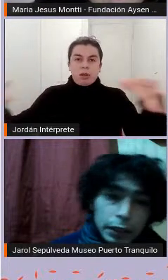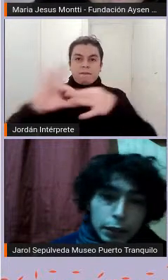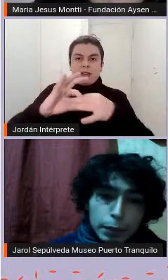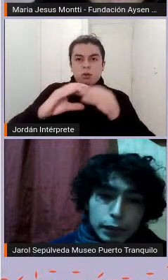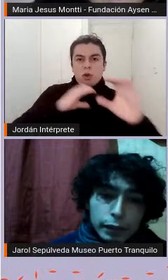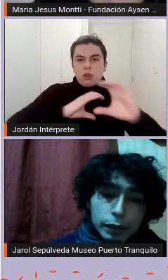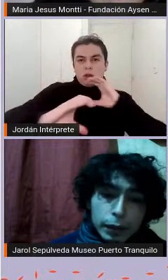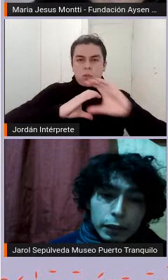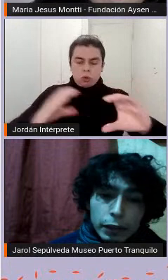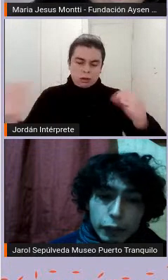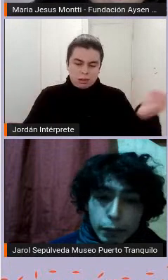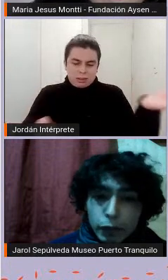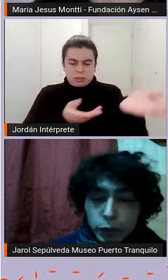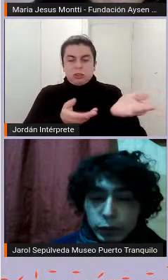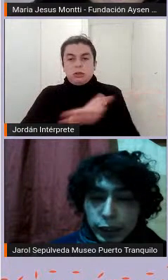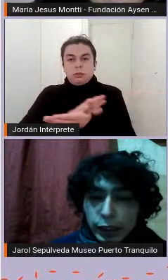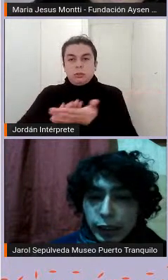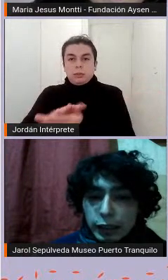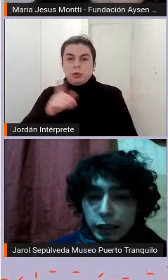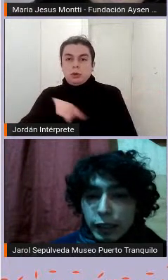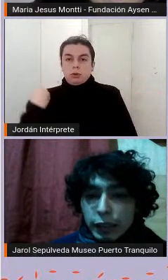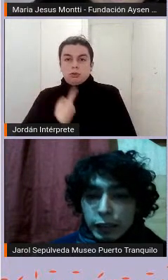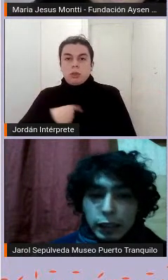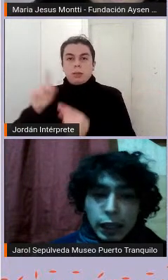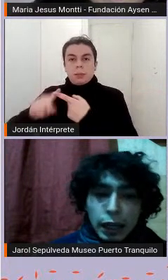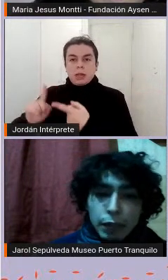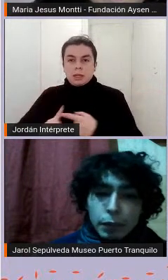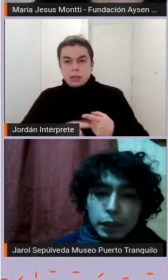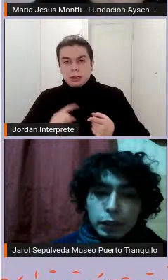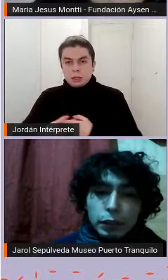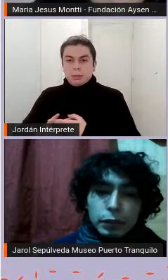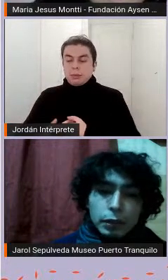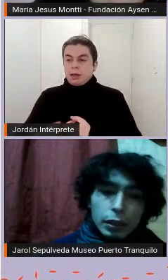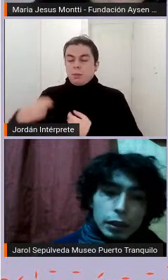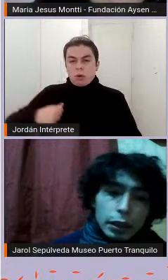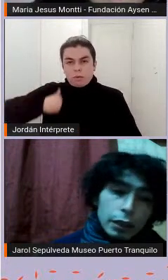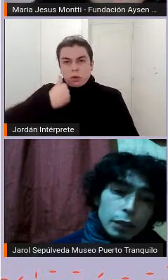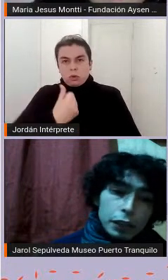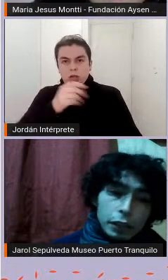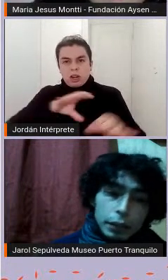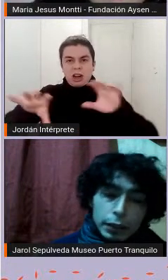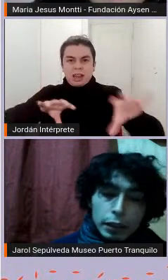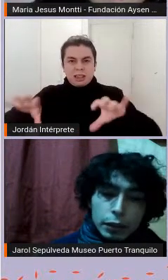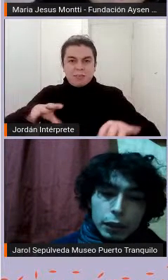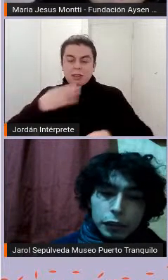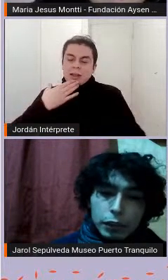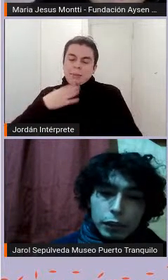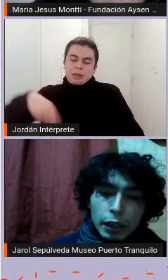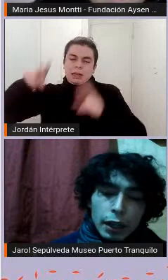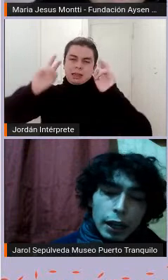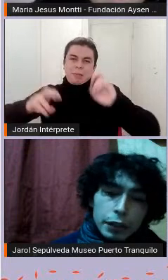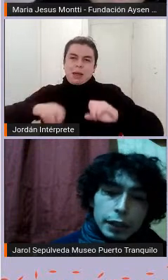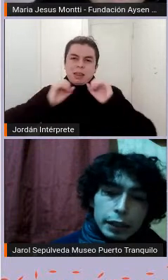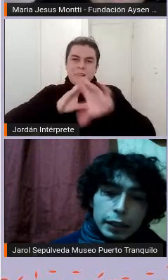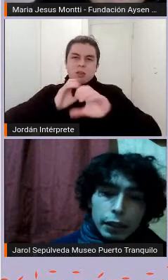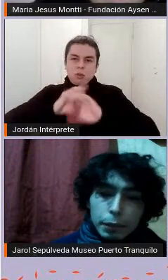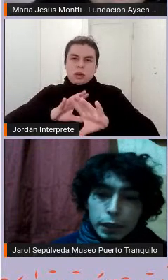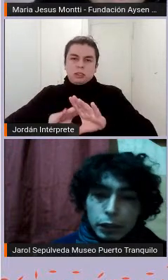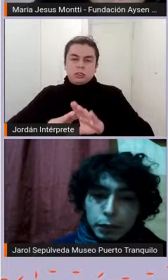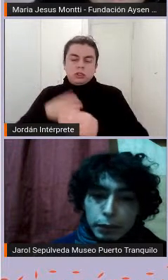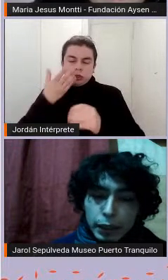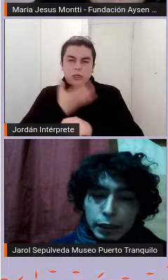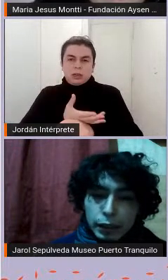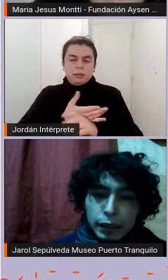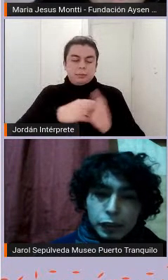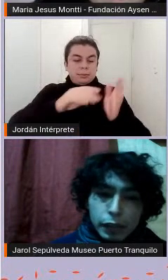Constantemente también estamos participando de forma voluntaria en las actividades que están ligadas al proyecto y en educación, en materia de educación, hay una línea del